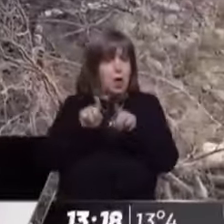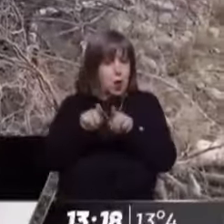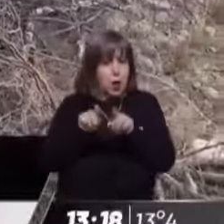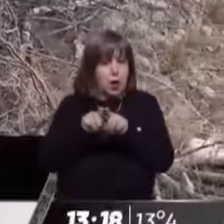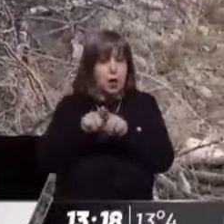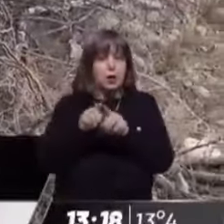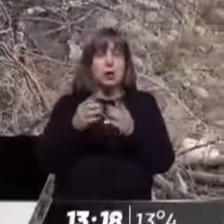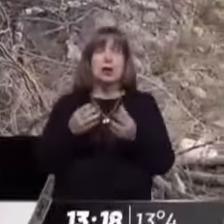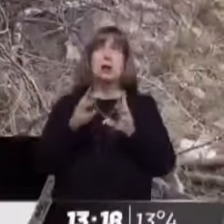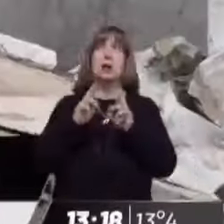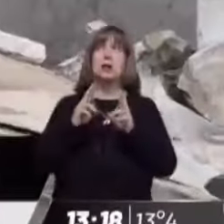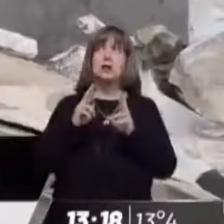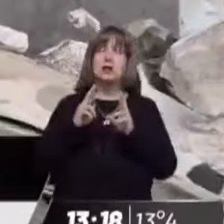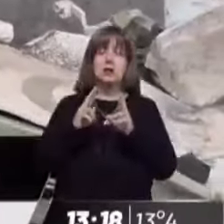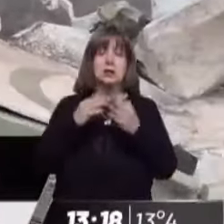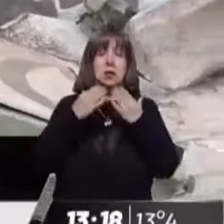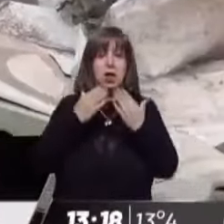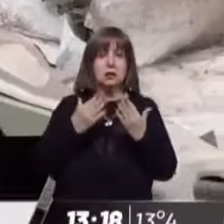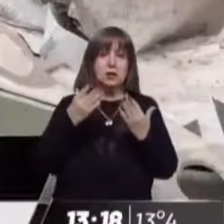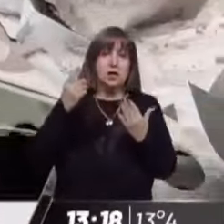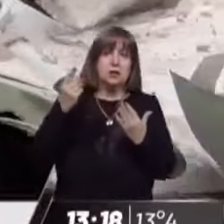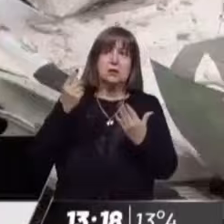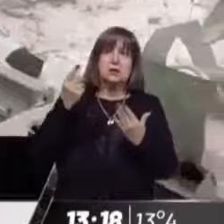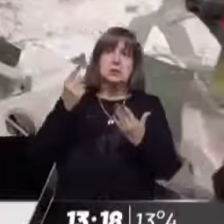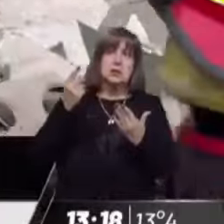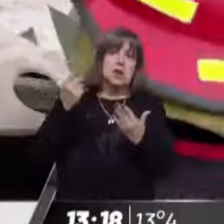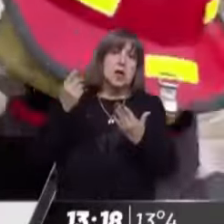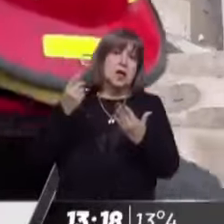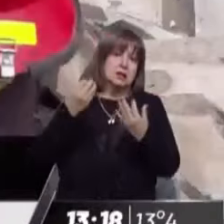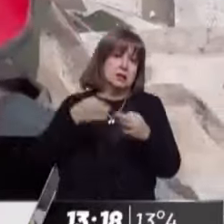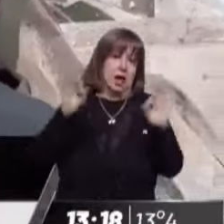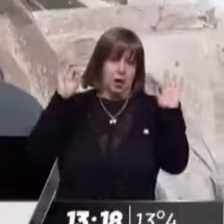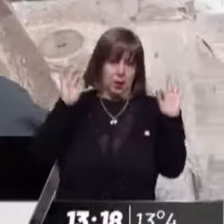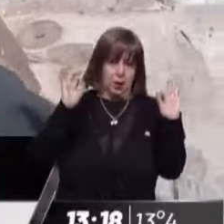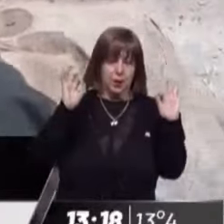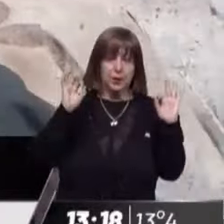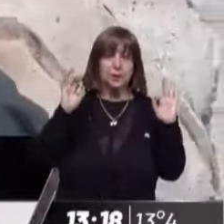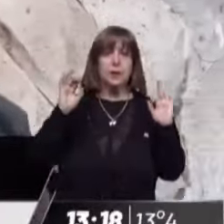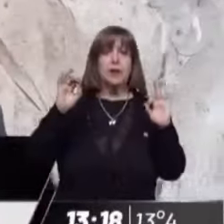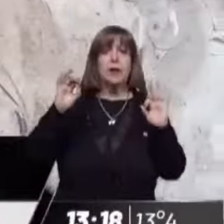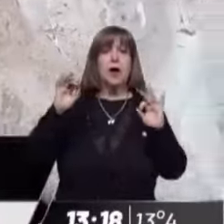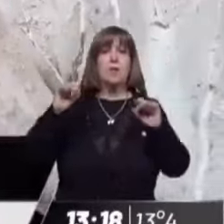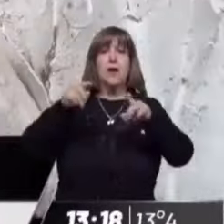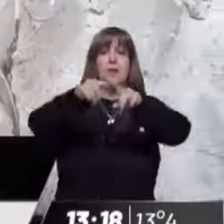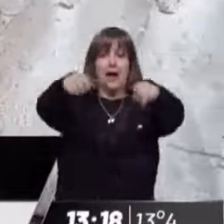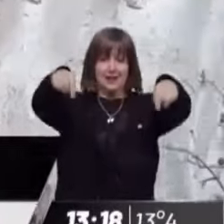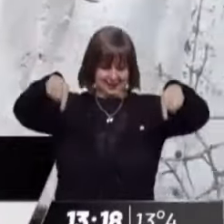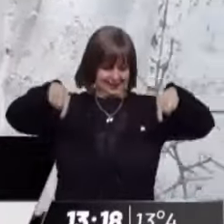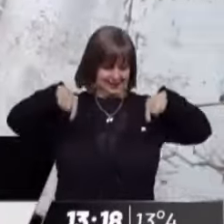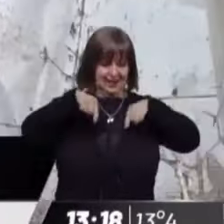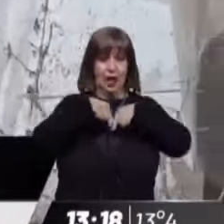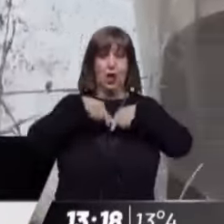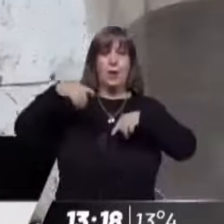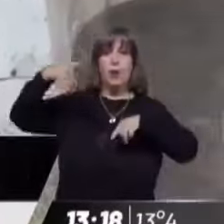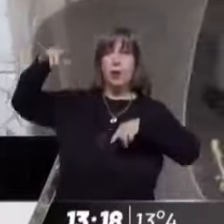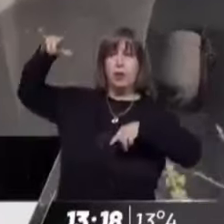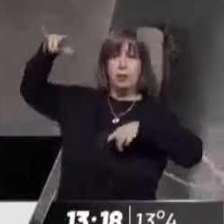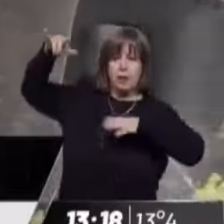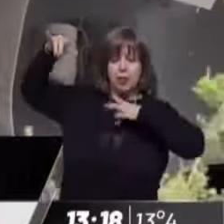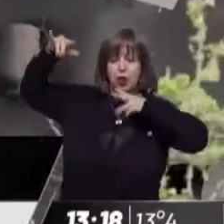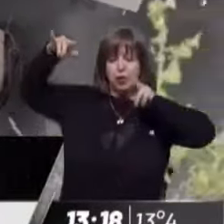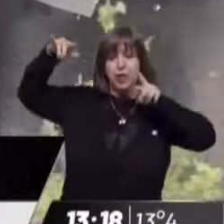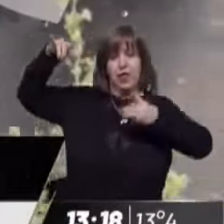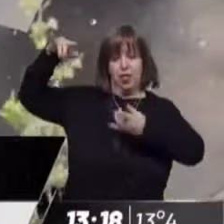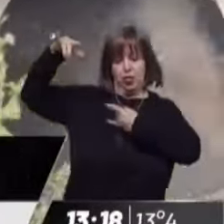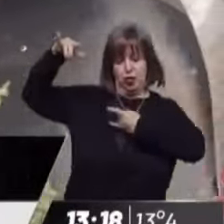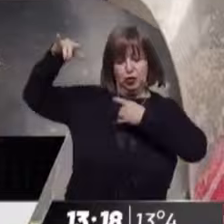Sergio, afortunadamente están fuera de peligro. La caída se dio en un predio que pertenece a Aguas Mendocina,